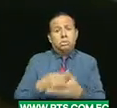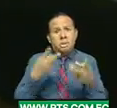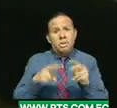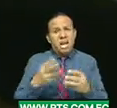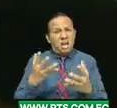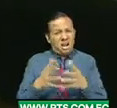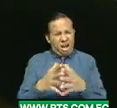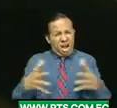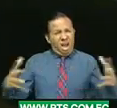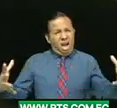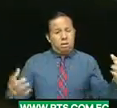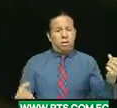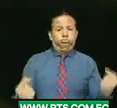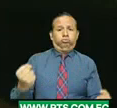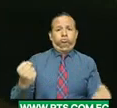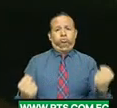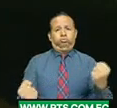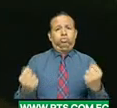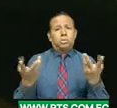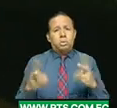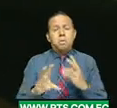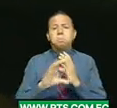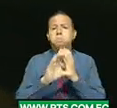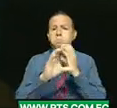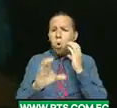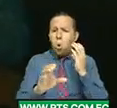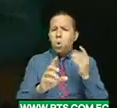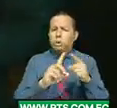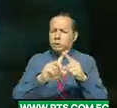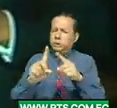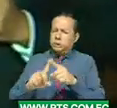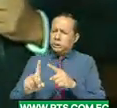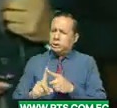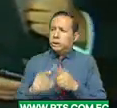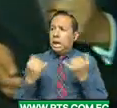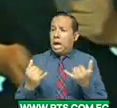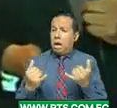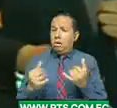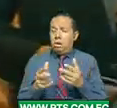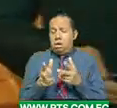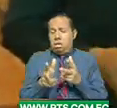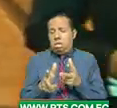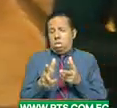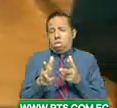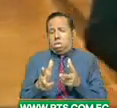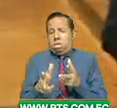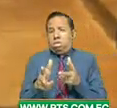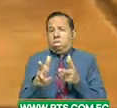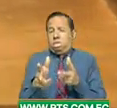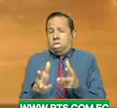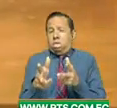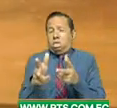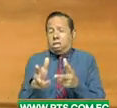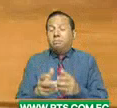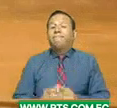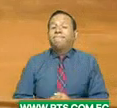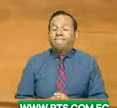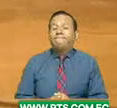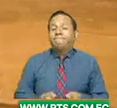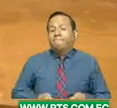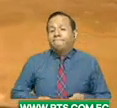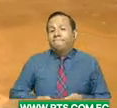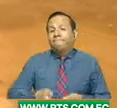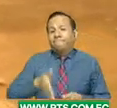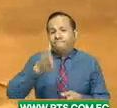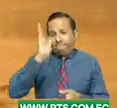vehículos particulares y buses de transportación pública se encuentran en ese instante tratando de avanzar lentamente hacia el